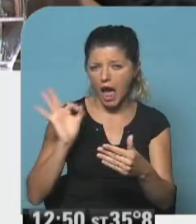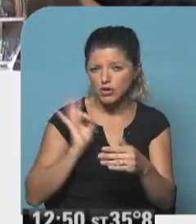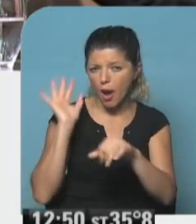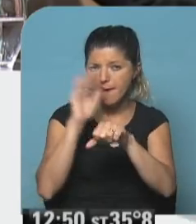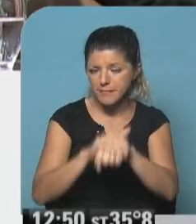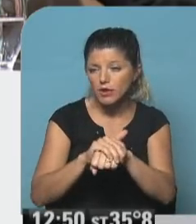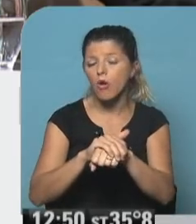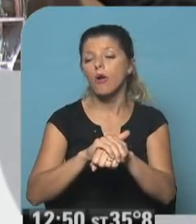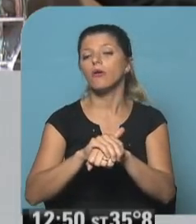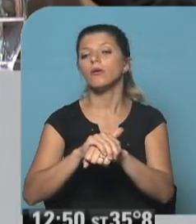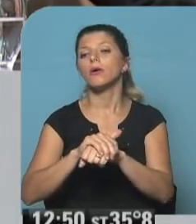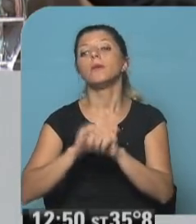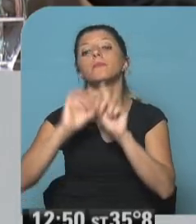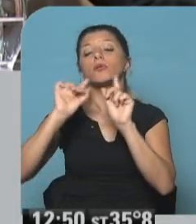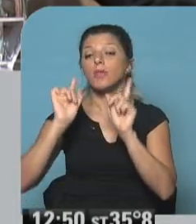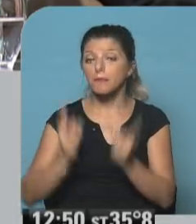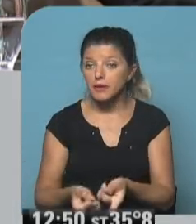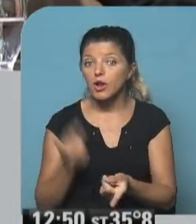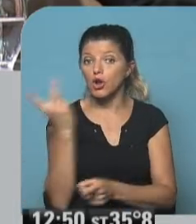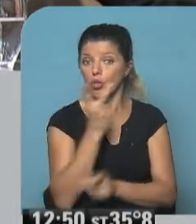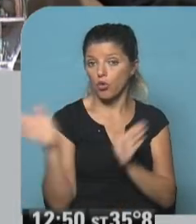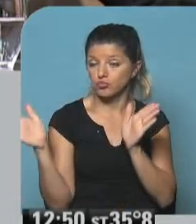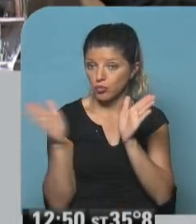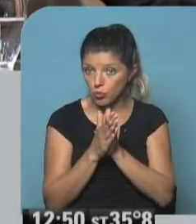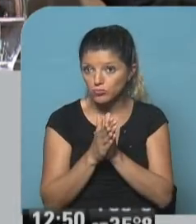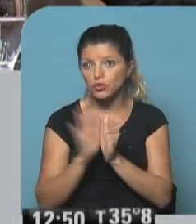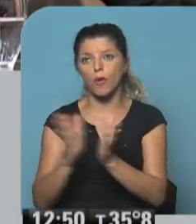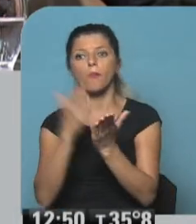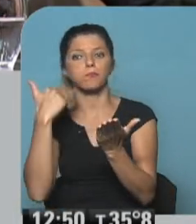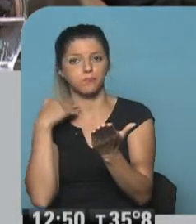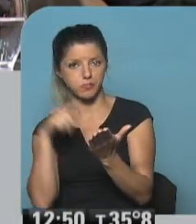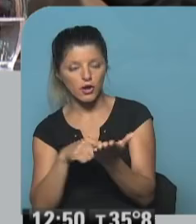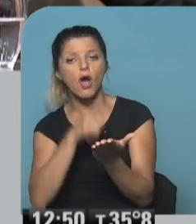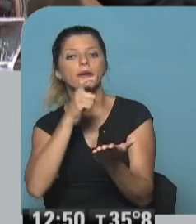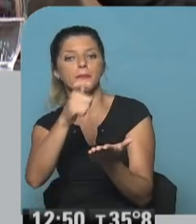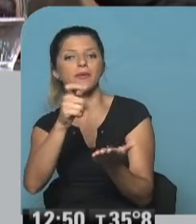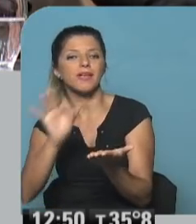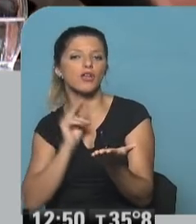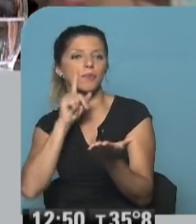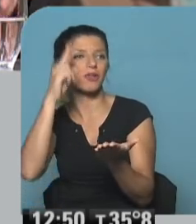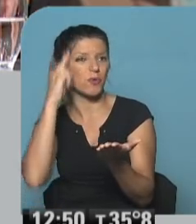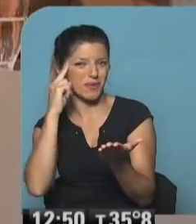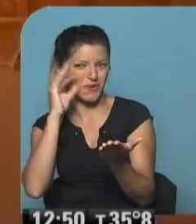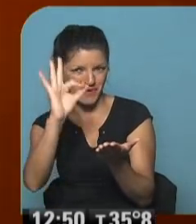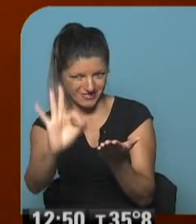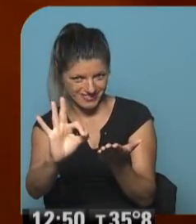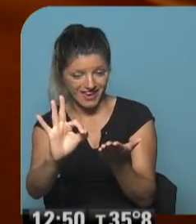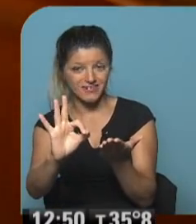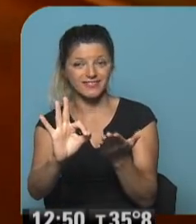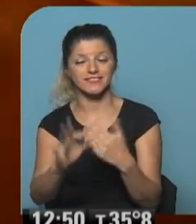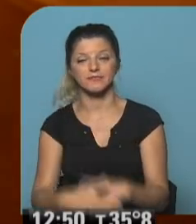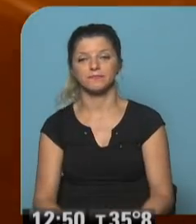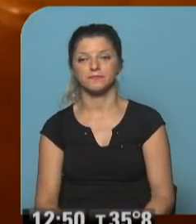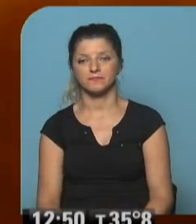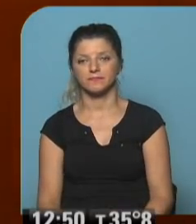porque han escrito juntos un libro que se llama Respuesta para los 90, a inicio de esa década, justamente, que fue un poco